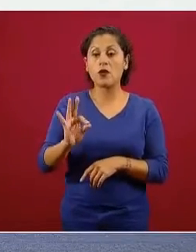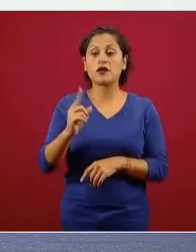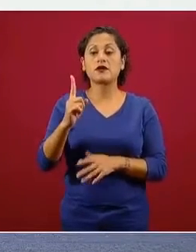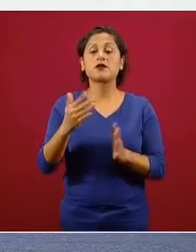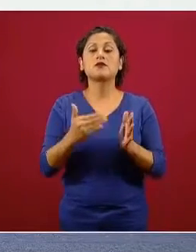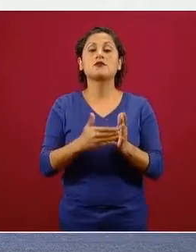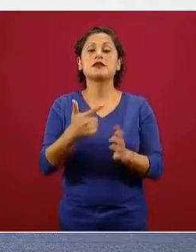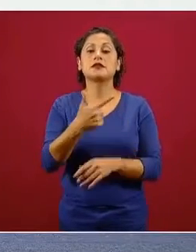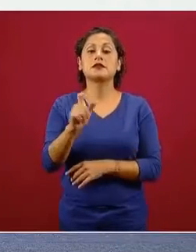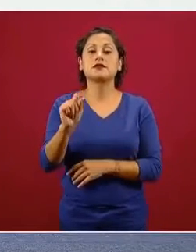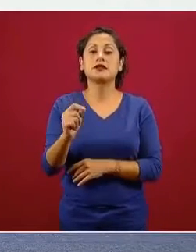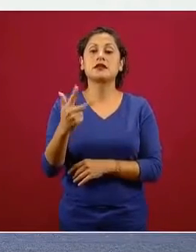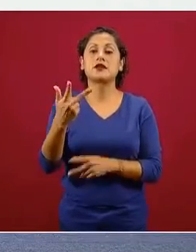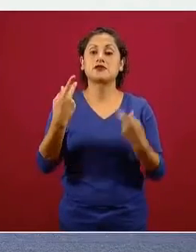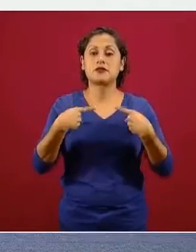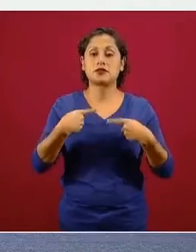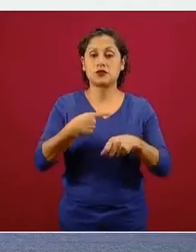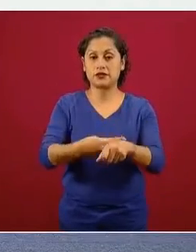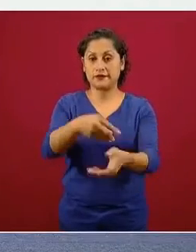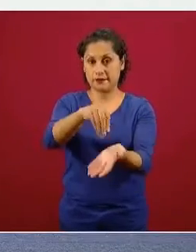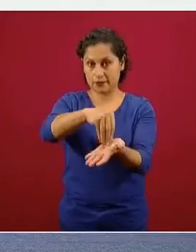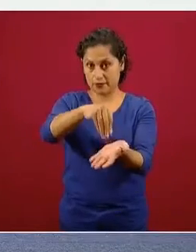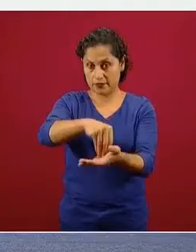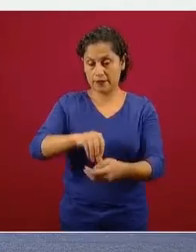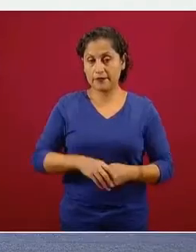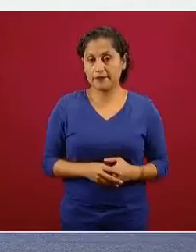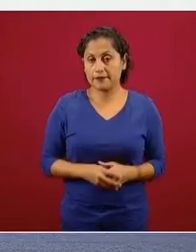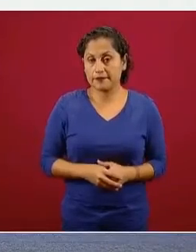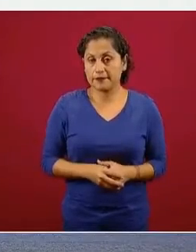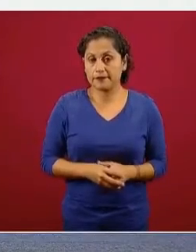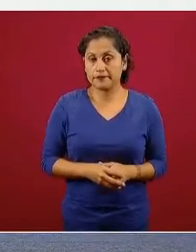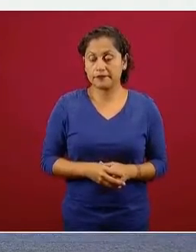41.778 casos activos. La siguiente.